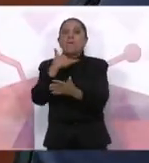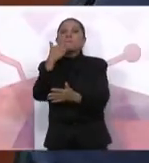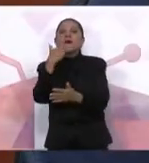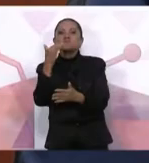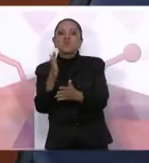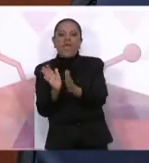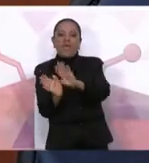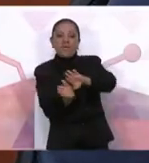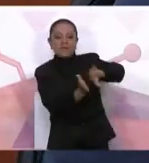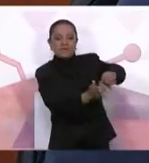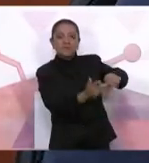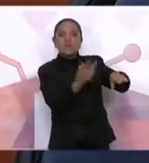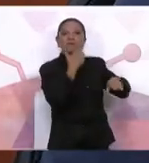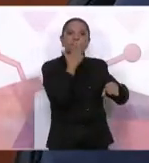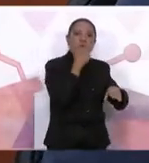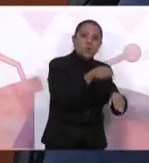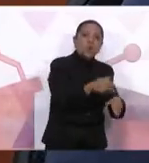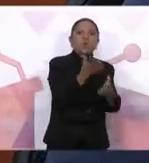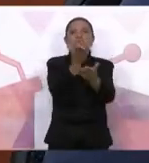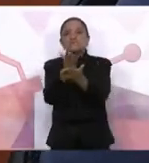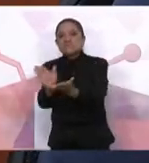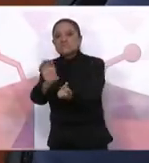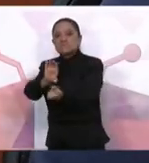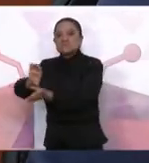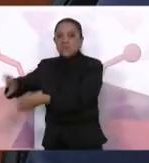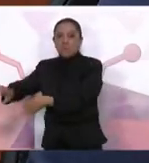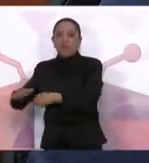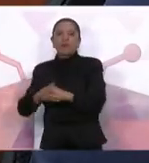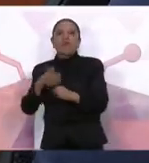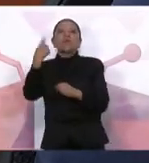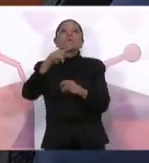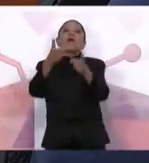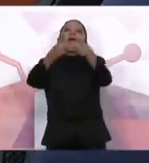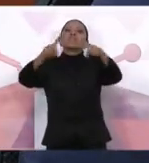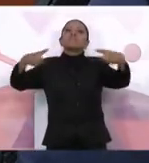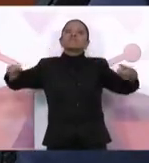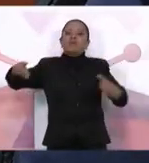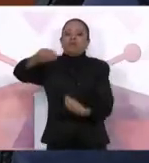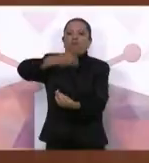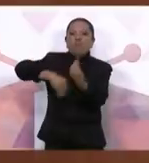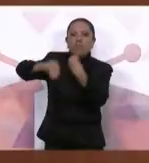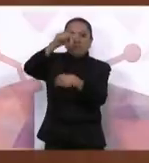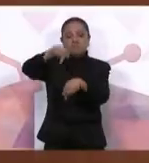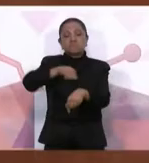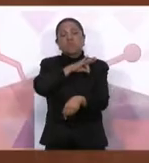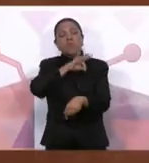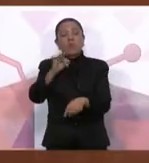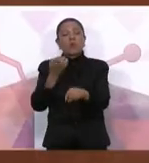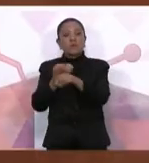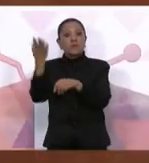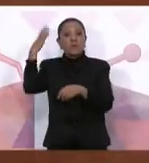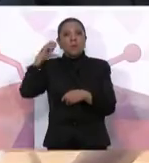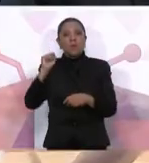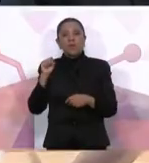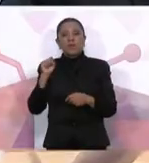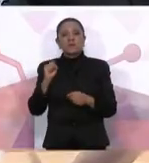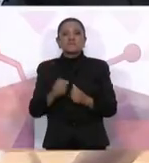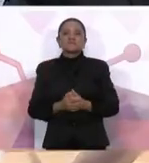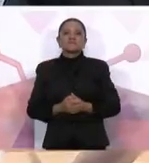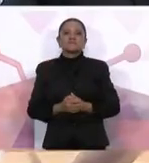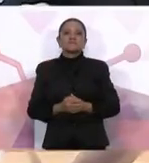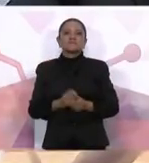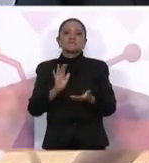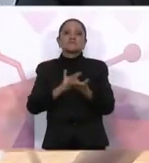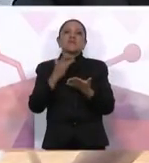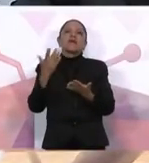separar la basura para tener un desarrollo sustentable en el estado de morelos gracias candidato rodrigo gayosso continuamos